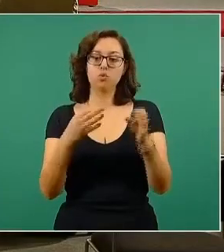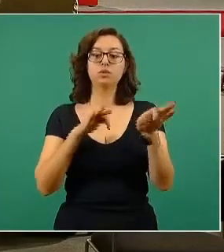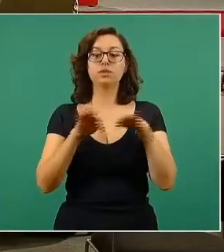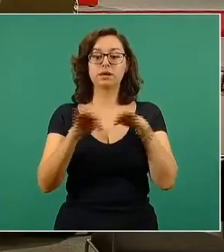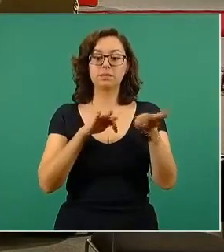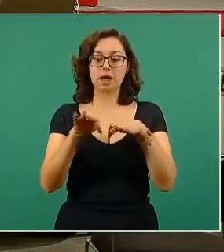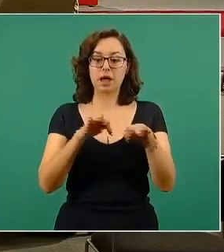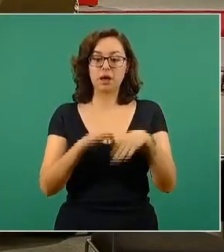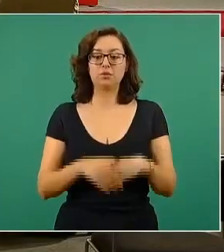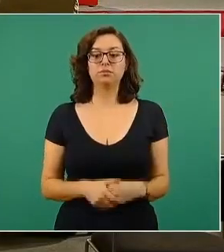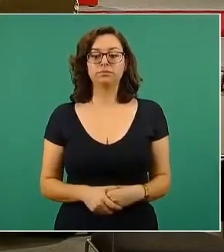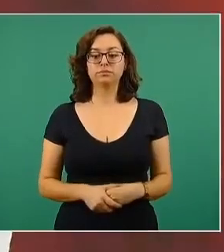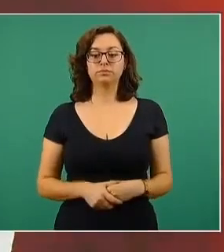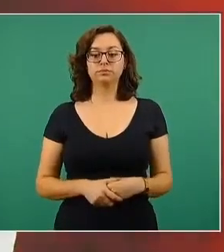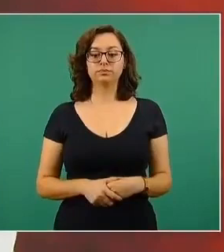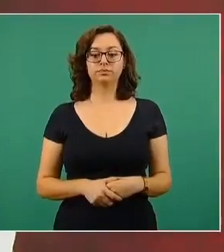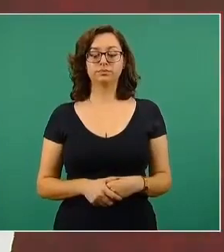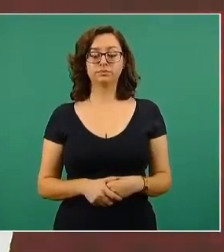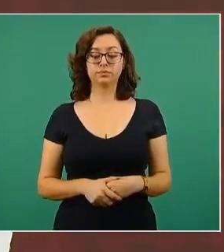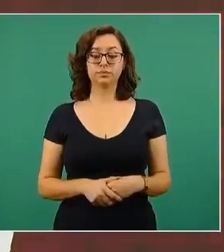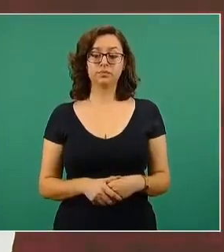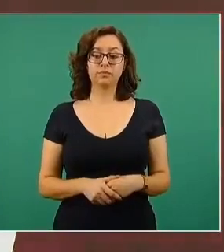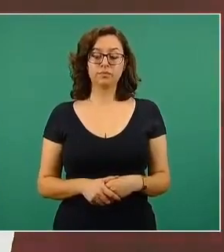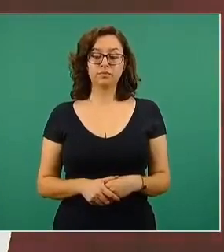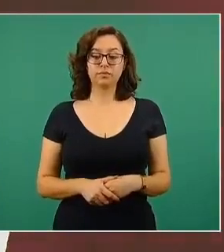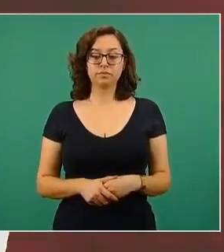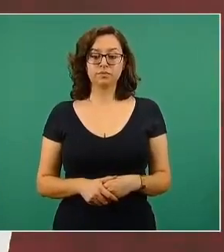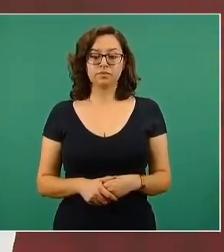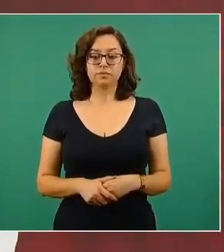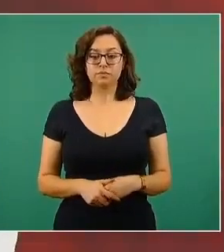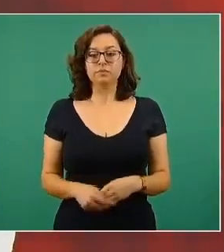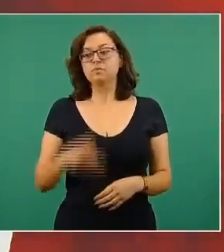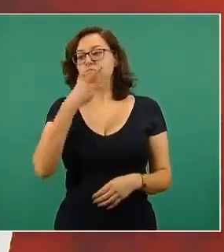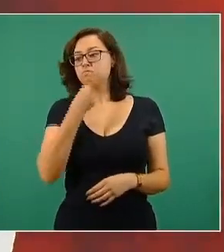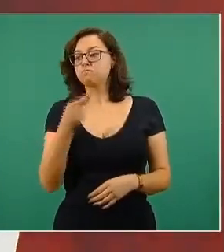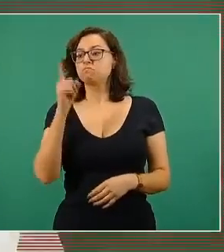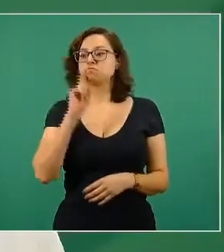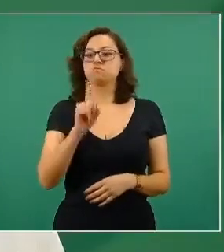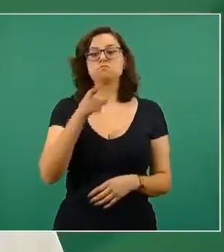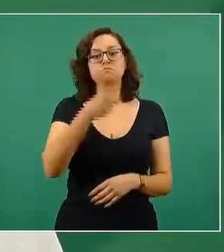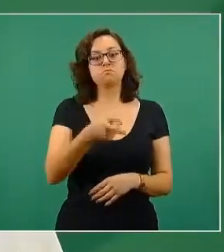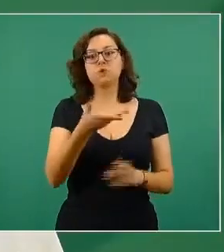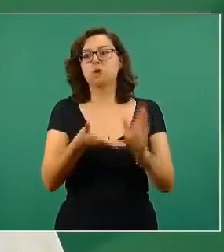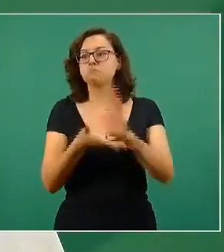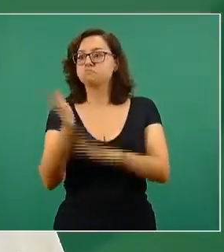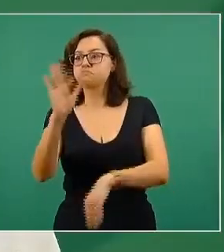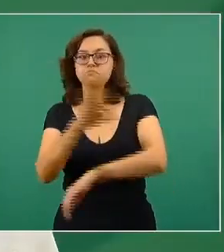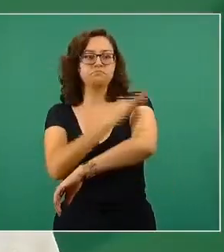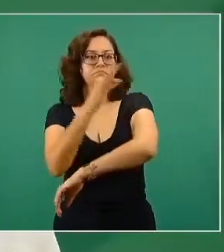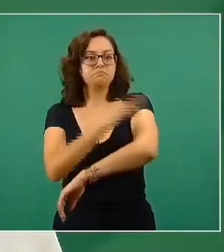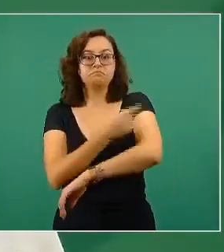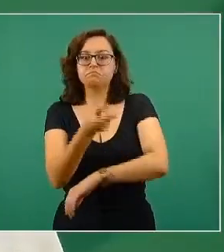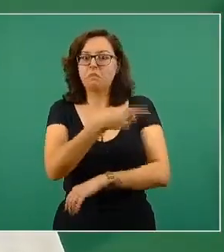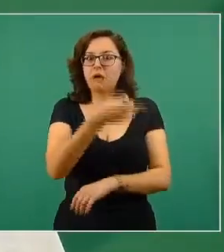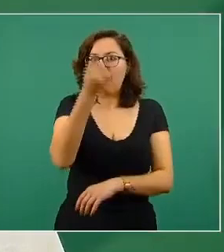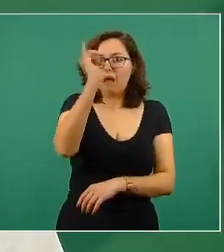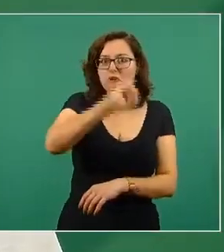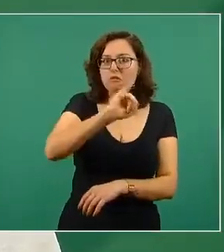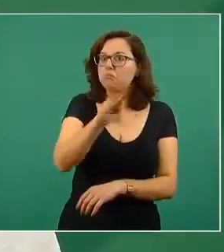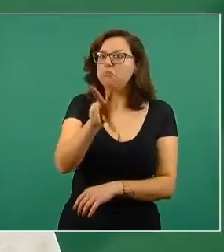restrinjan la oportunidad de ser vacunado, es improcedente,